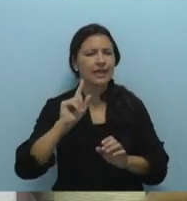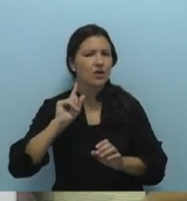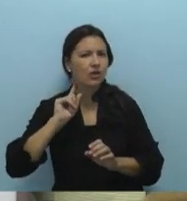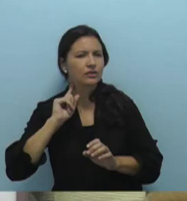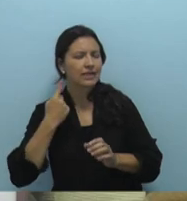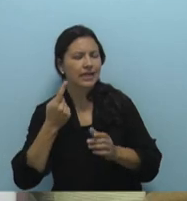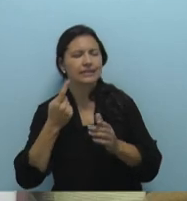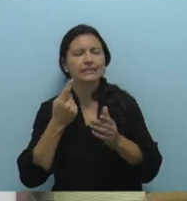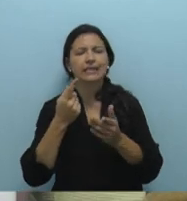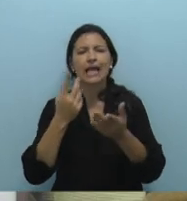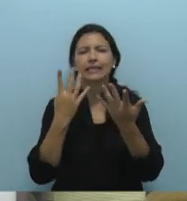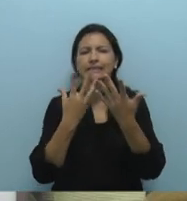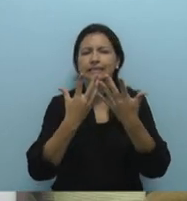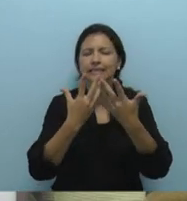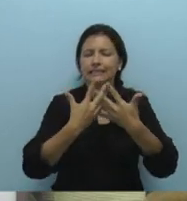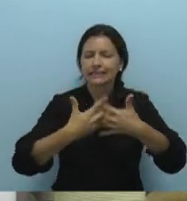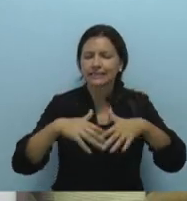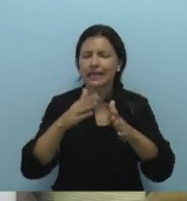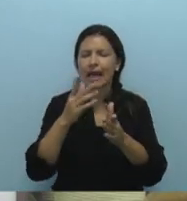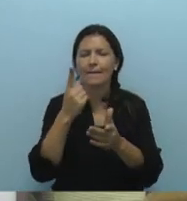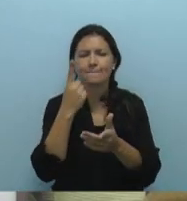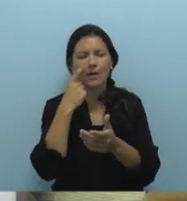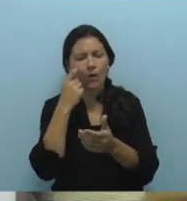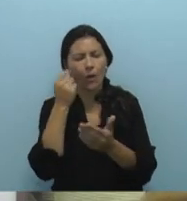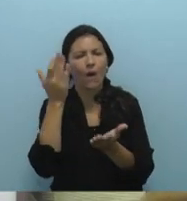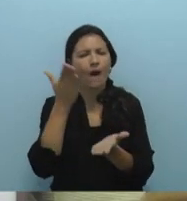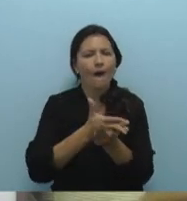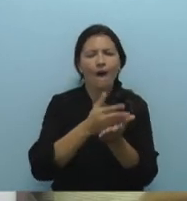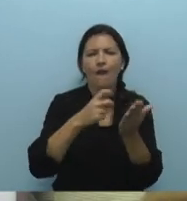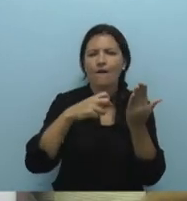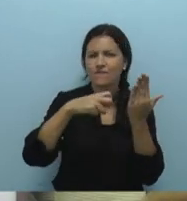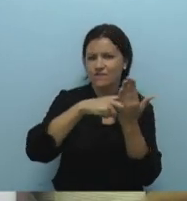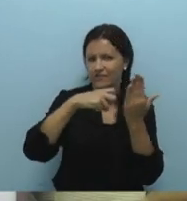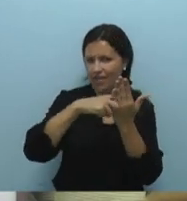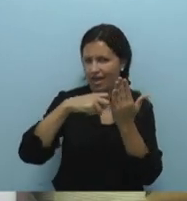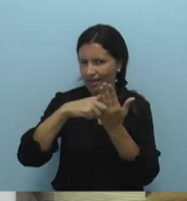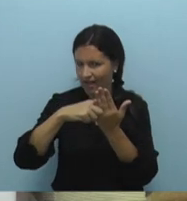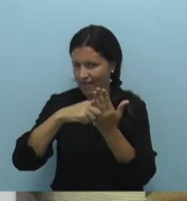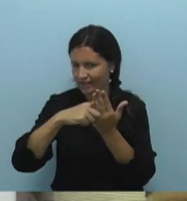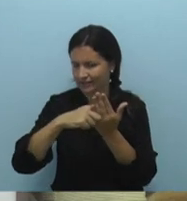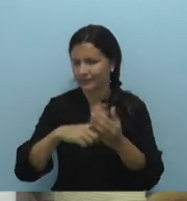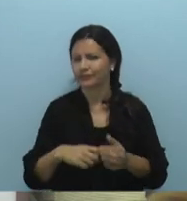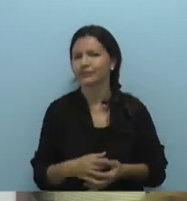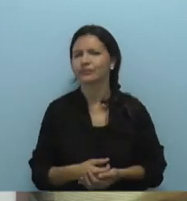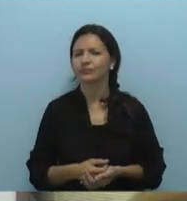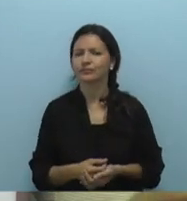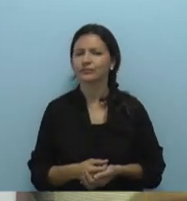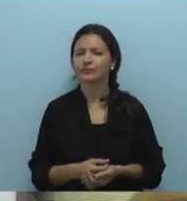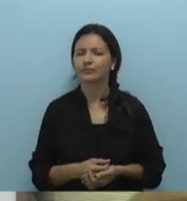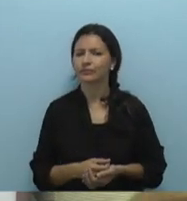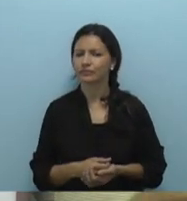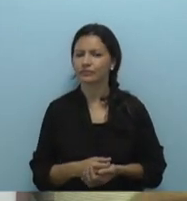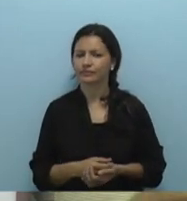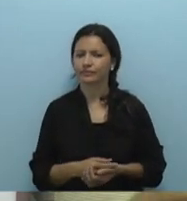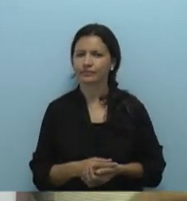régimen disciplinario para fiscales, remoción y régimen disciplinario para los fiscales. Desde el